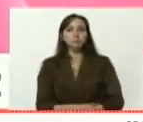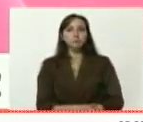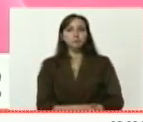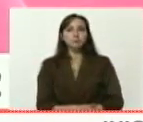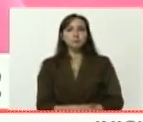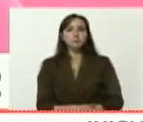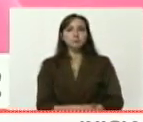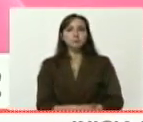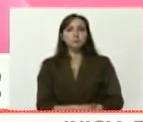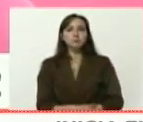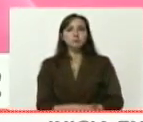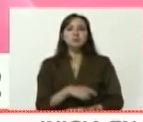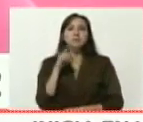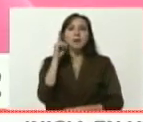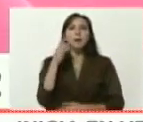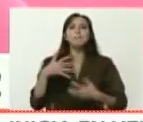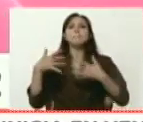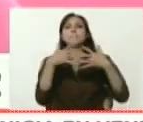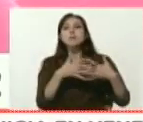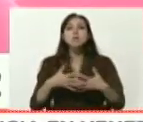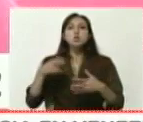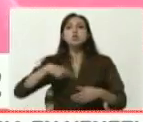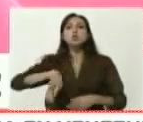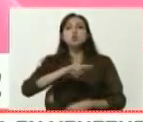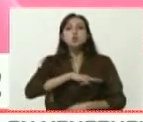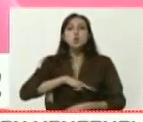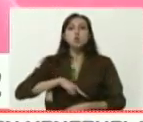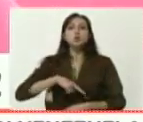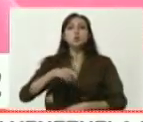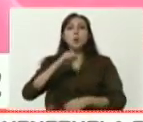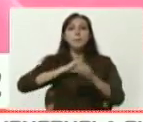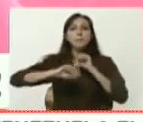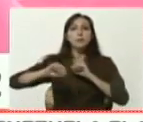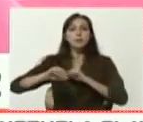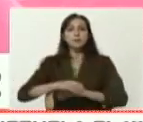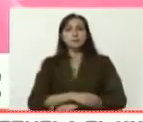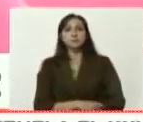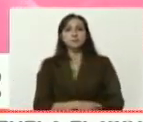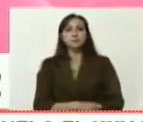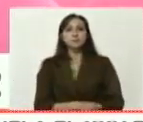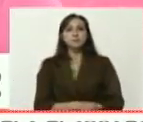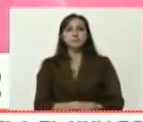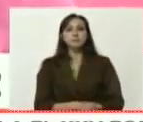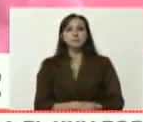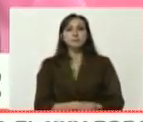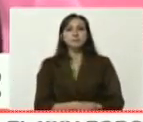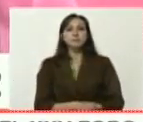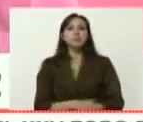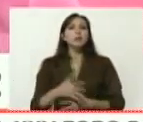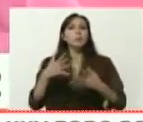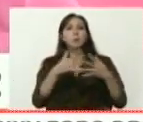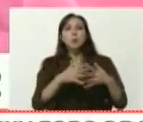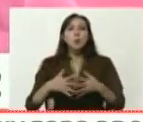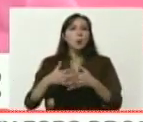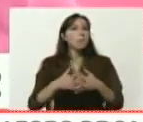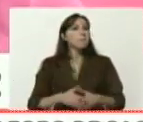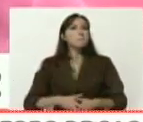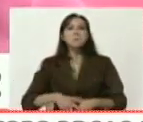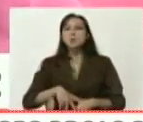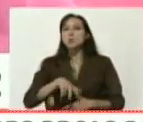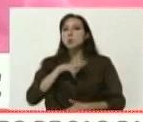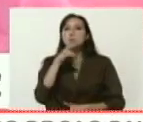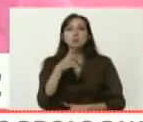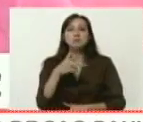Son los imperios los que estamos enfrentando, y al imperio más salvaje que ha conocido la humanidad. Y el